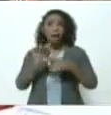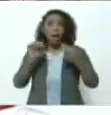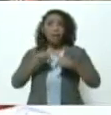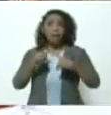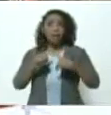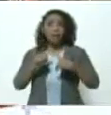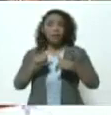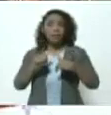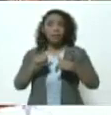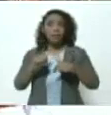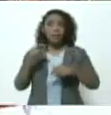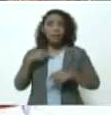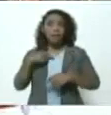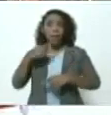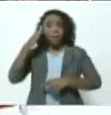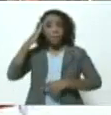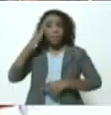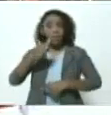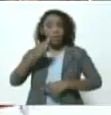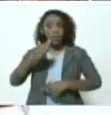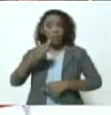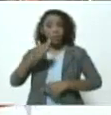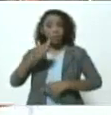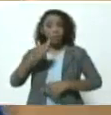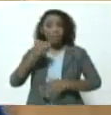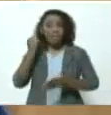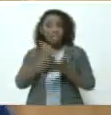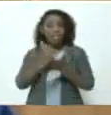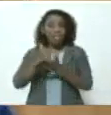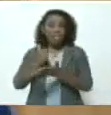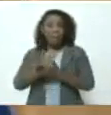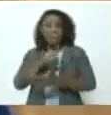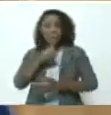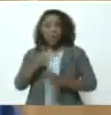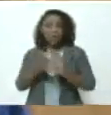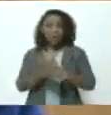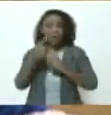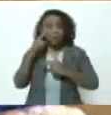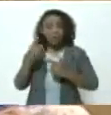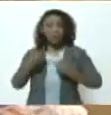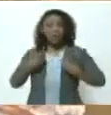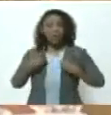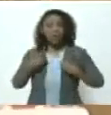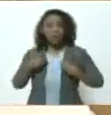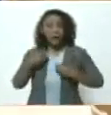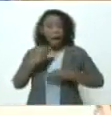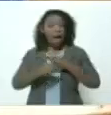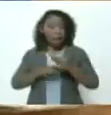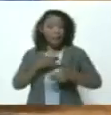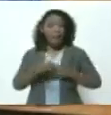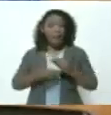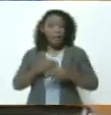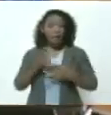teniente coronel realista, cruel y sanguinario, pero también por supervivencia, y tiene que hacer lo que tiene que hacer.